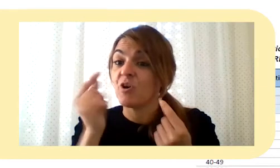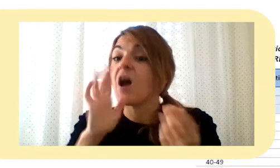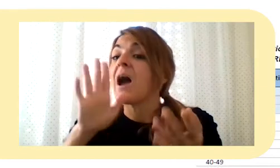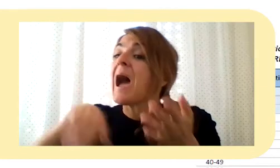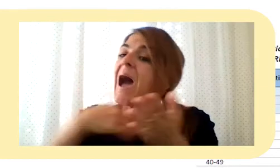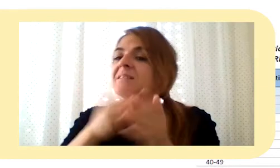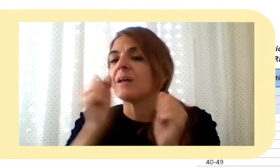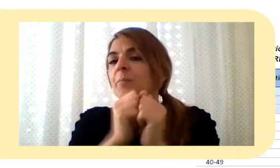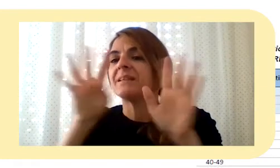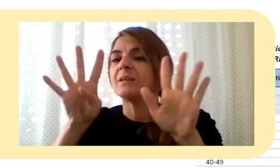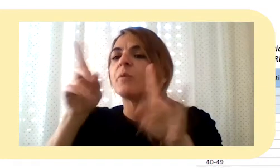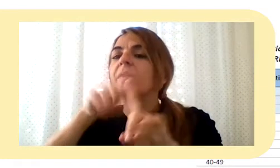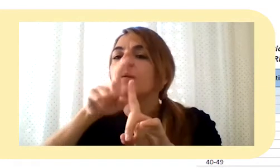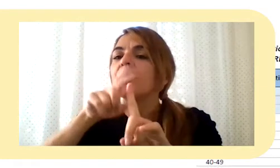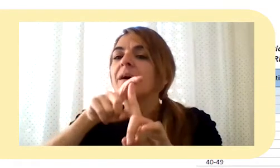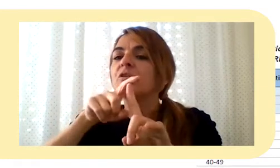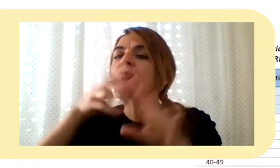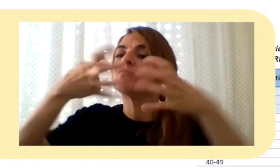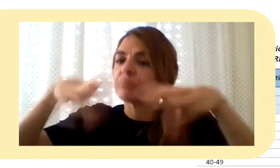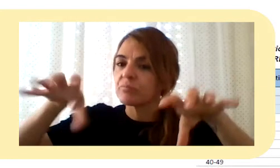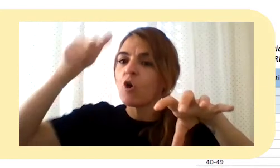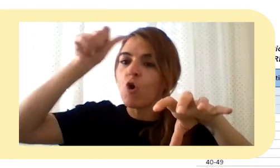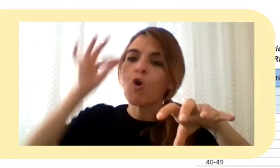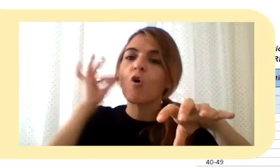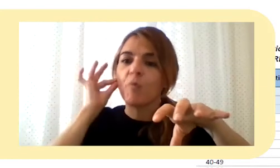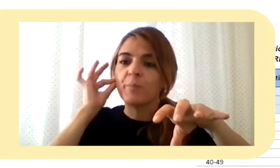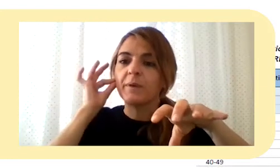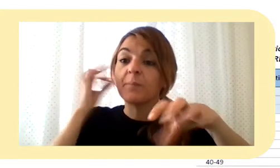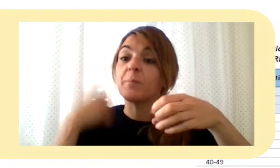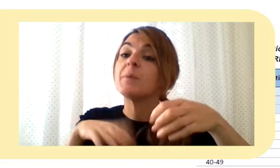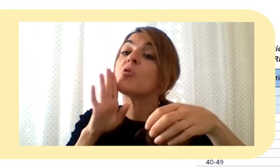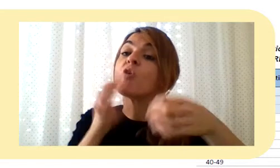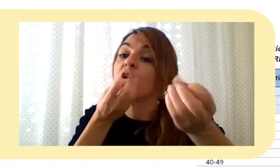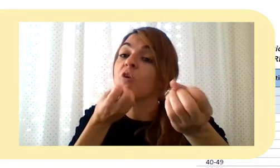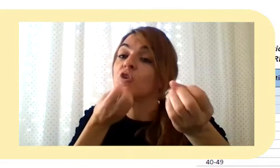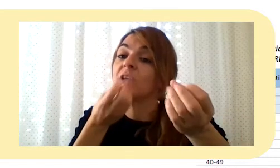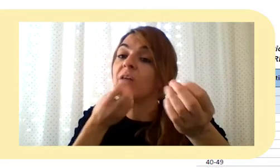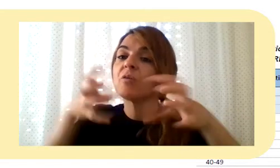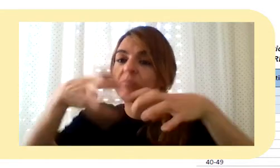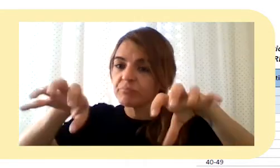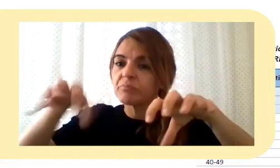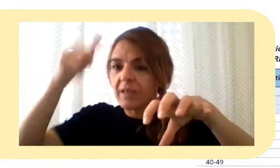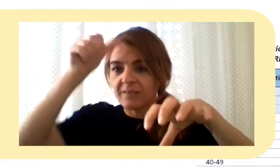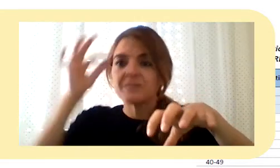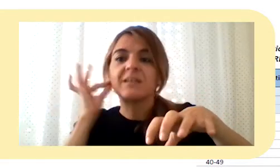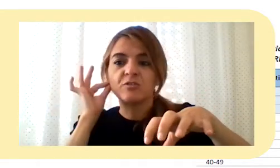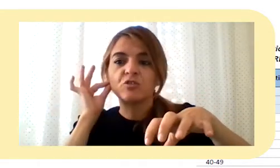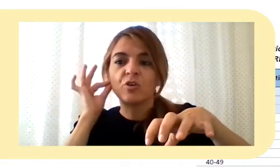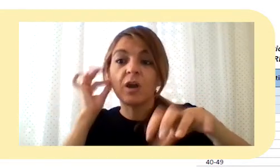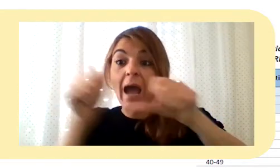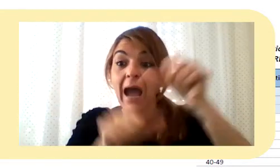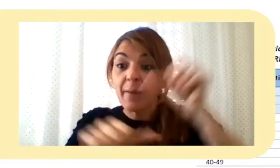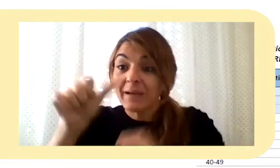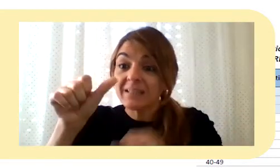los datos por sexo, fiebre, tos, dolor, todo esto que yo os he estado enseñando. Mientras que a partir del 29 de